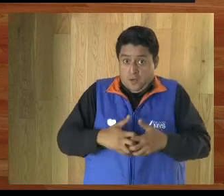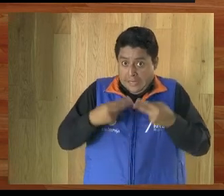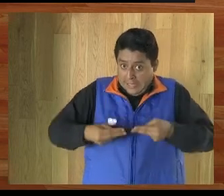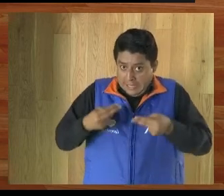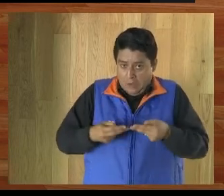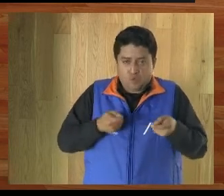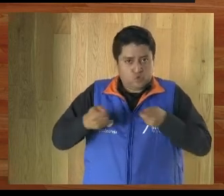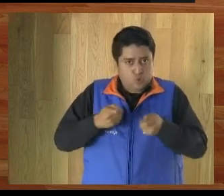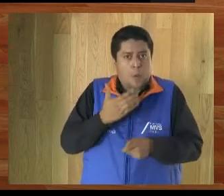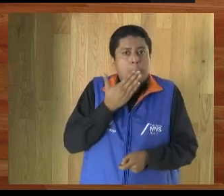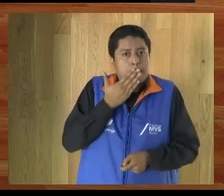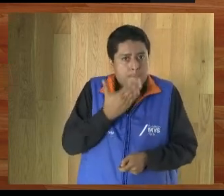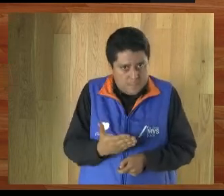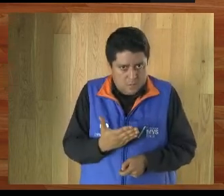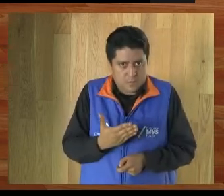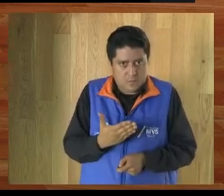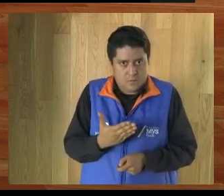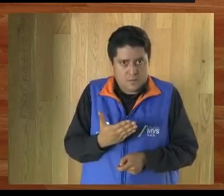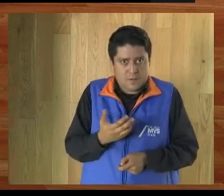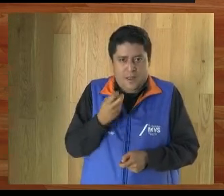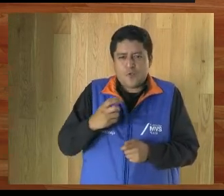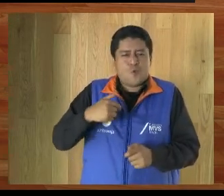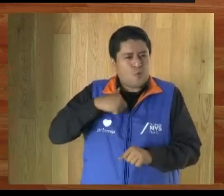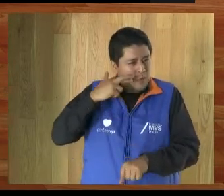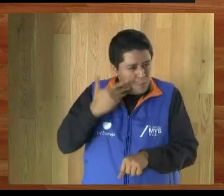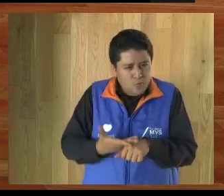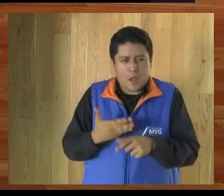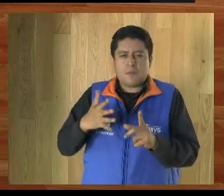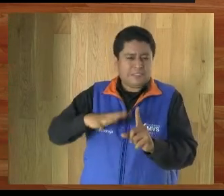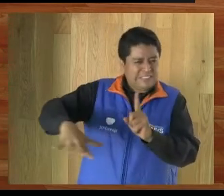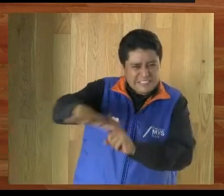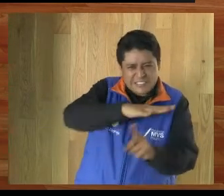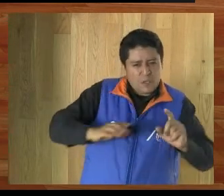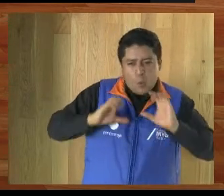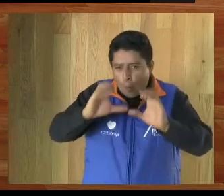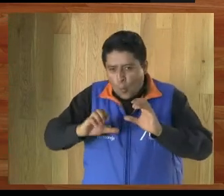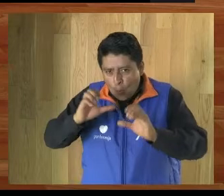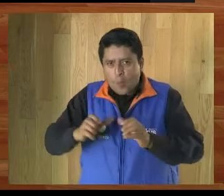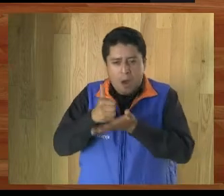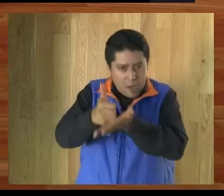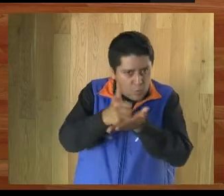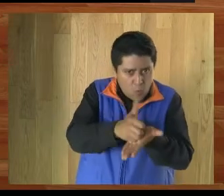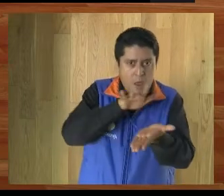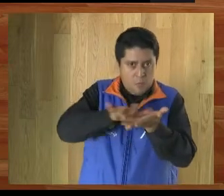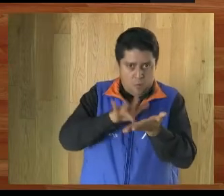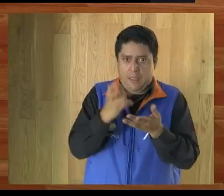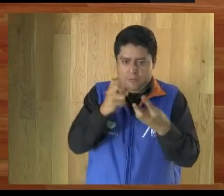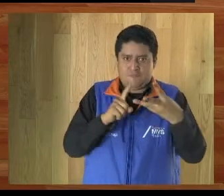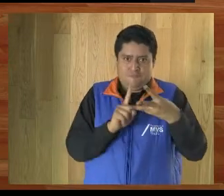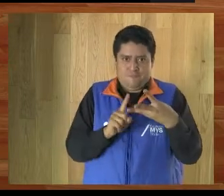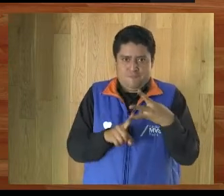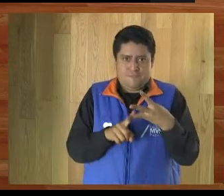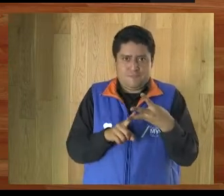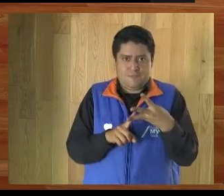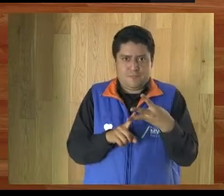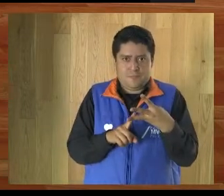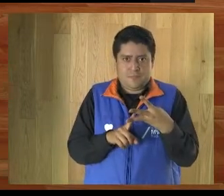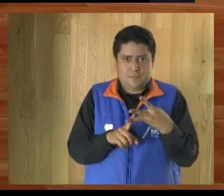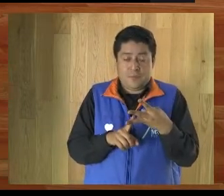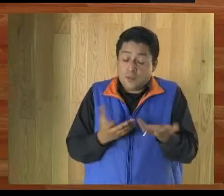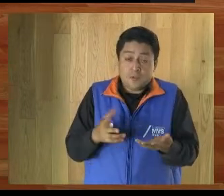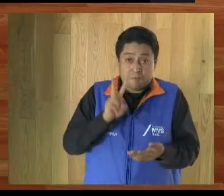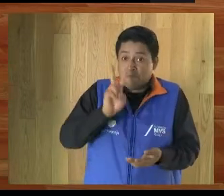la ciudadanía, es decir, la empresa, el comportamiento responsable en el entorno, eso está totalmente ligado a la sociedad. Y los productos y servicios cada vez lo